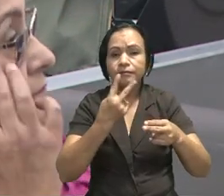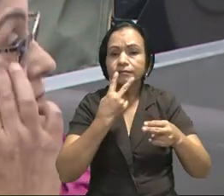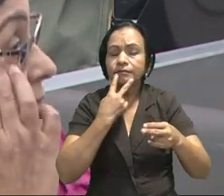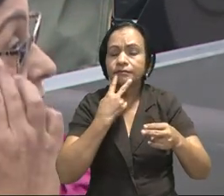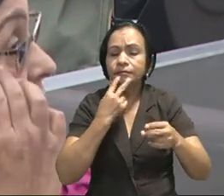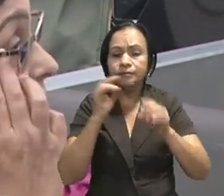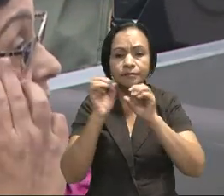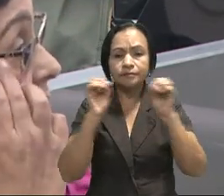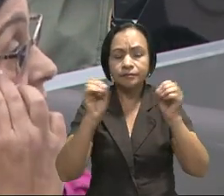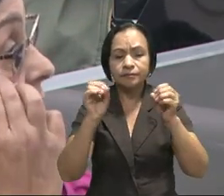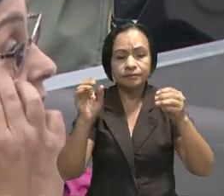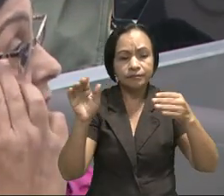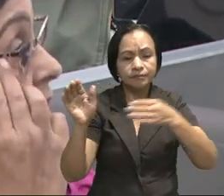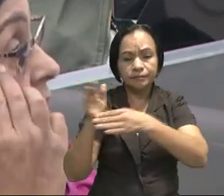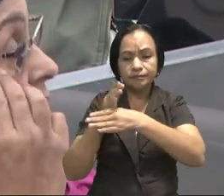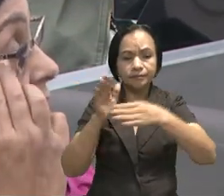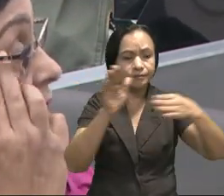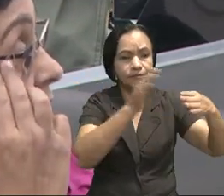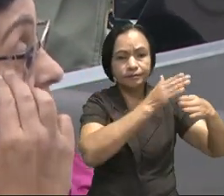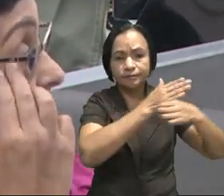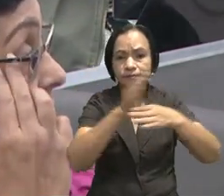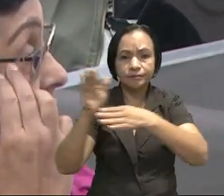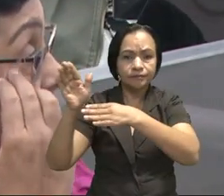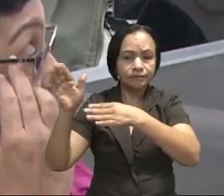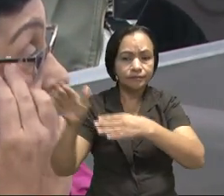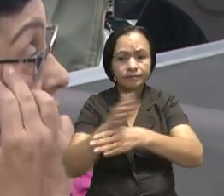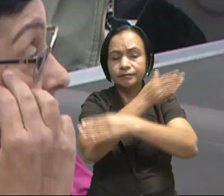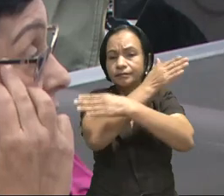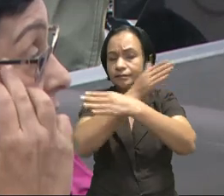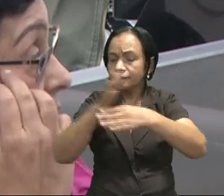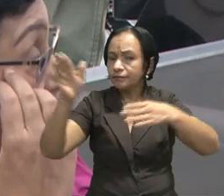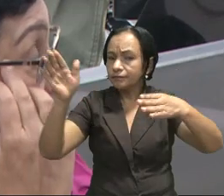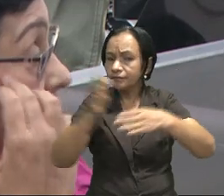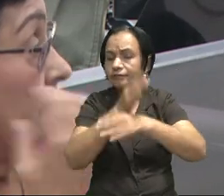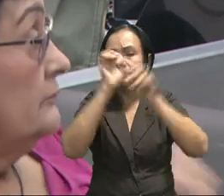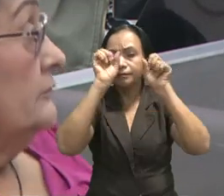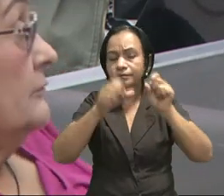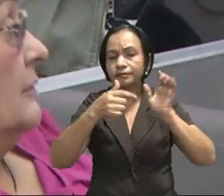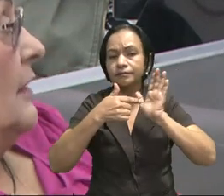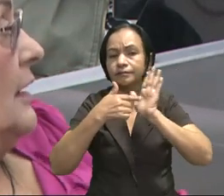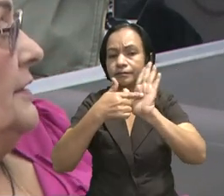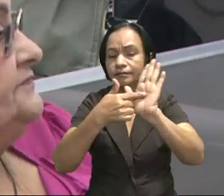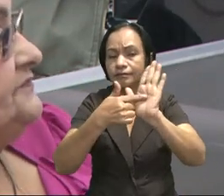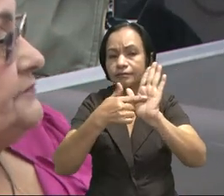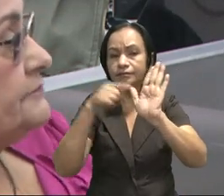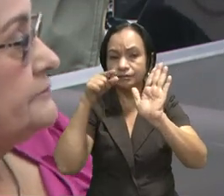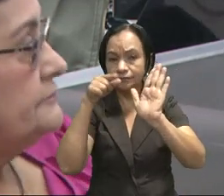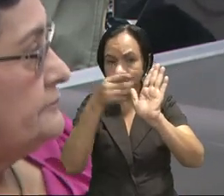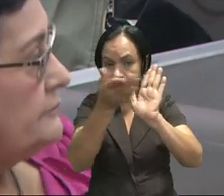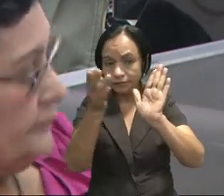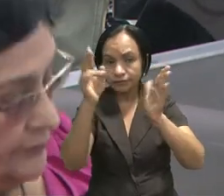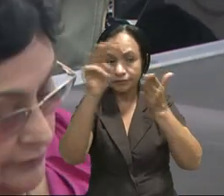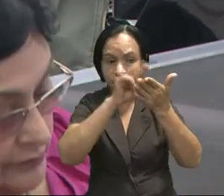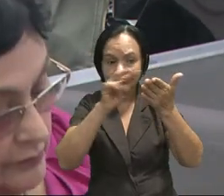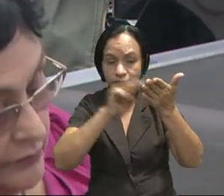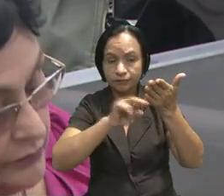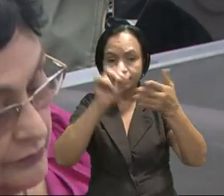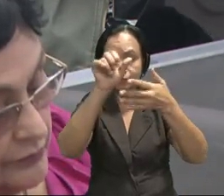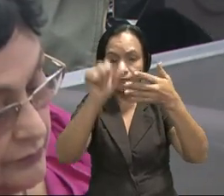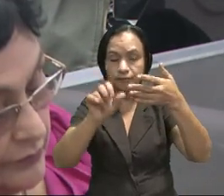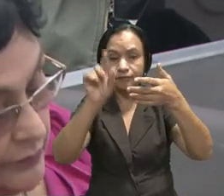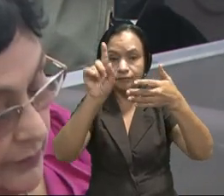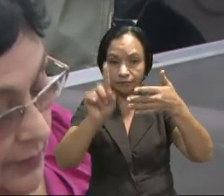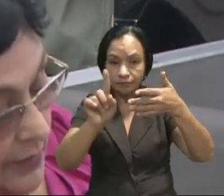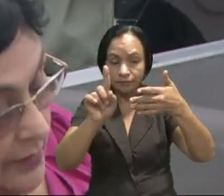tiene que ver una cosa con la otra, y a las pruebas me remito. Si usted lee el artículo 1